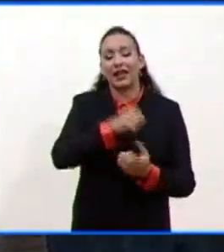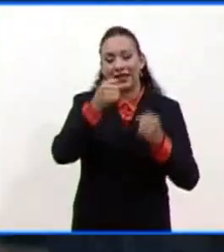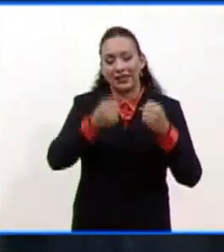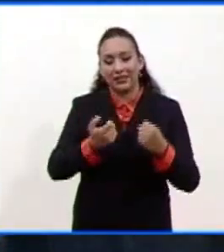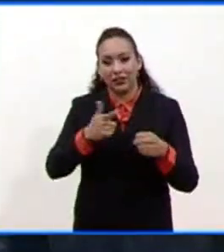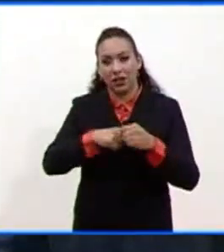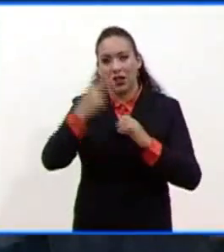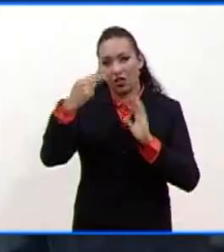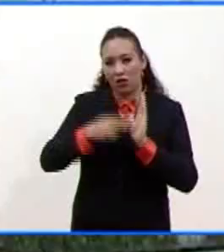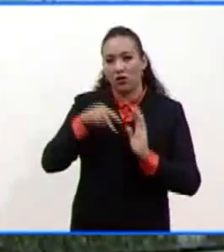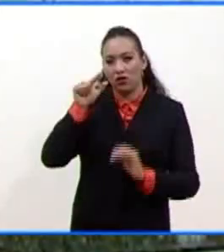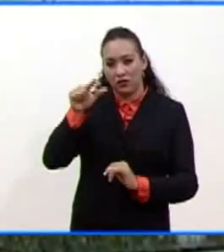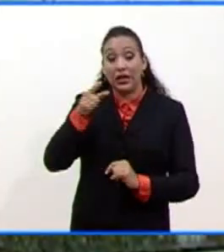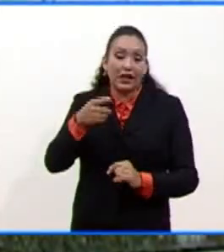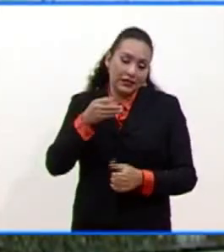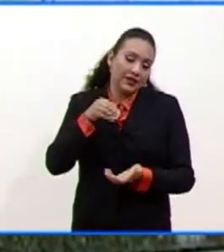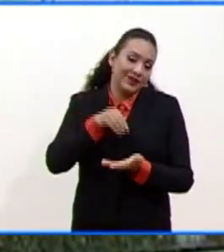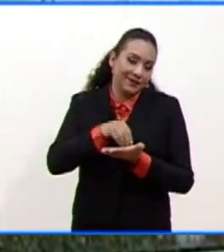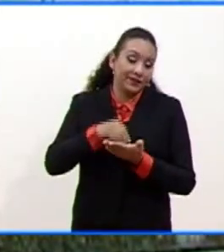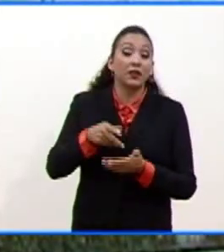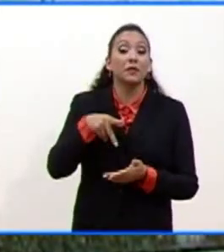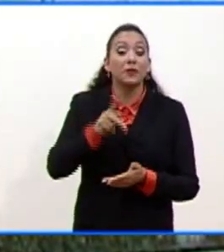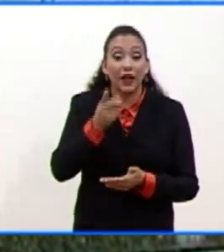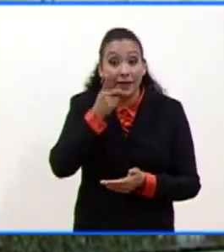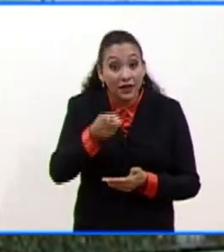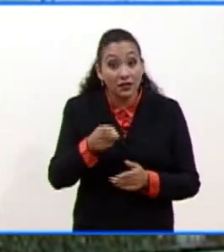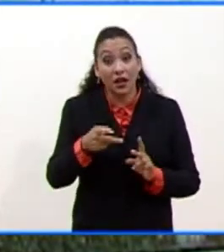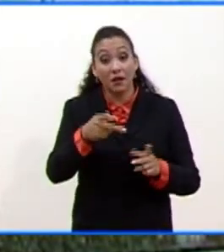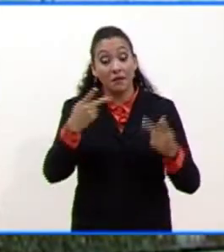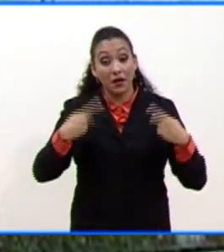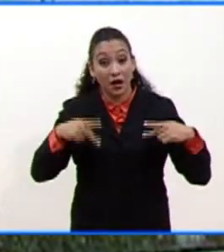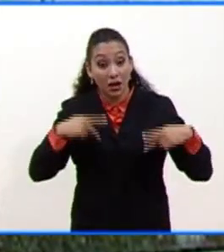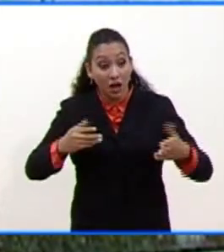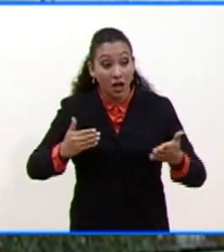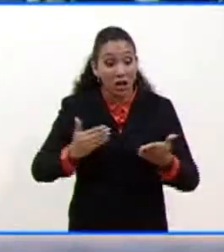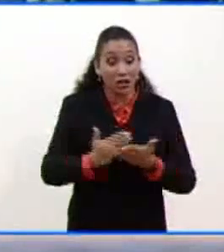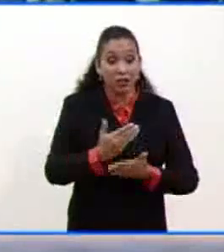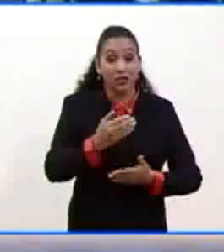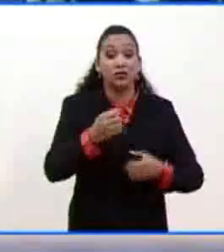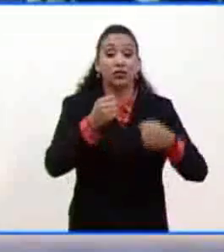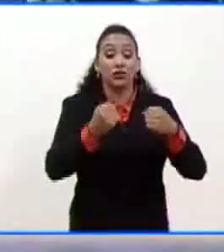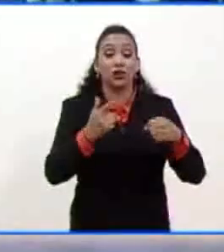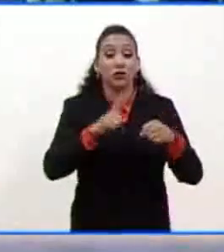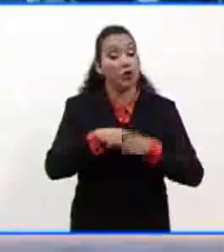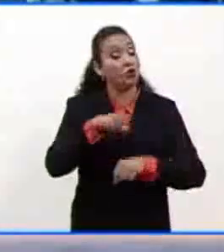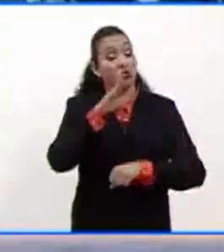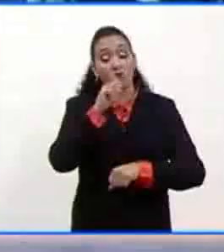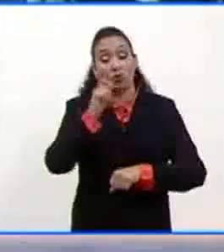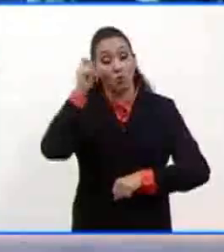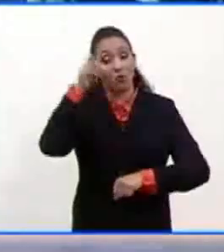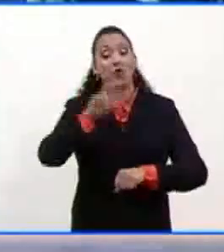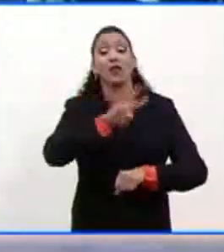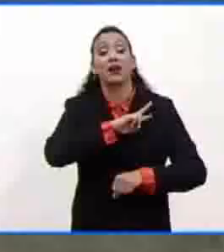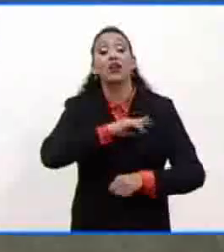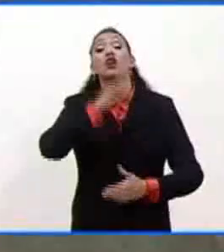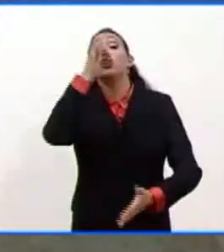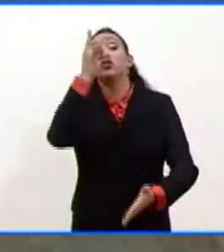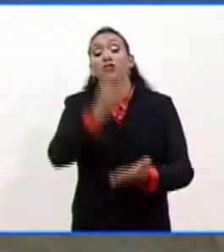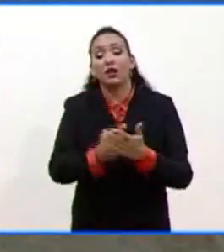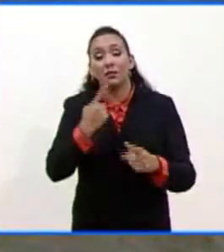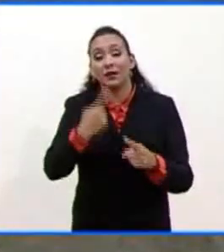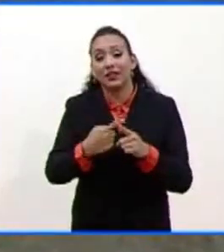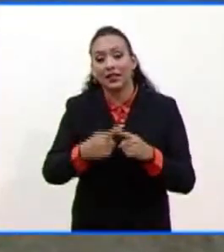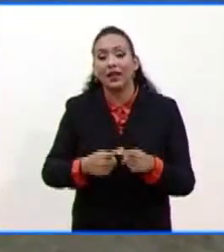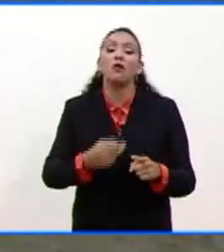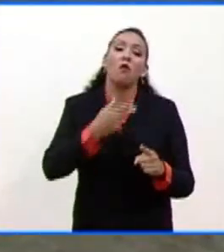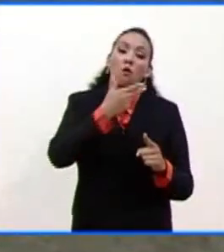en 2017. Que condicionaba el acceso a la seguridad social y el otorgamiento de una pensión por viudez solo a las